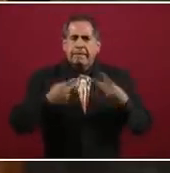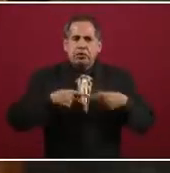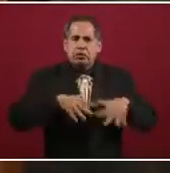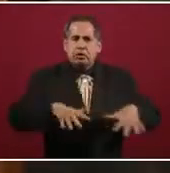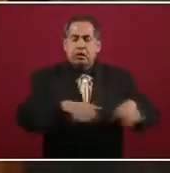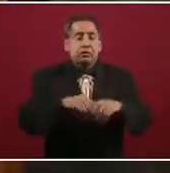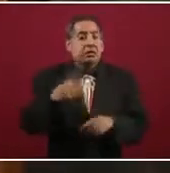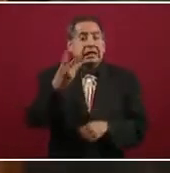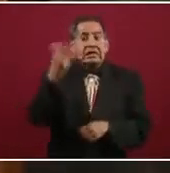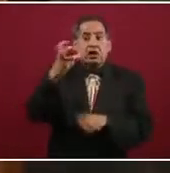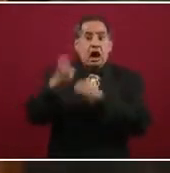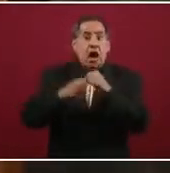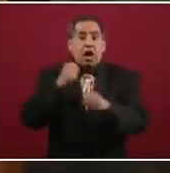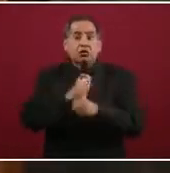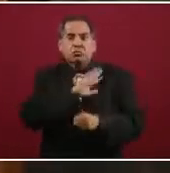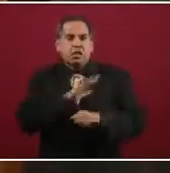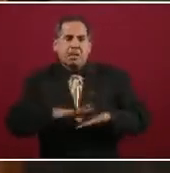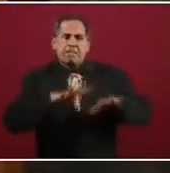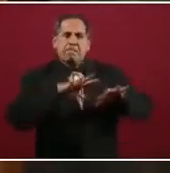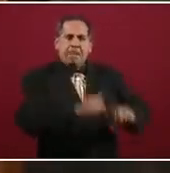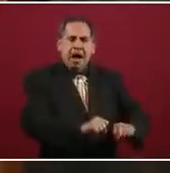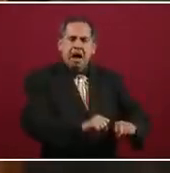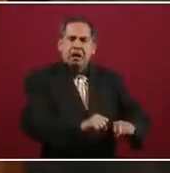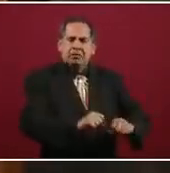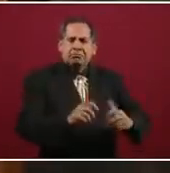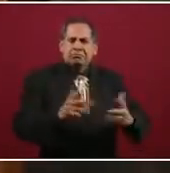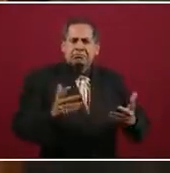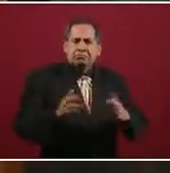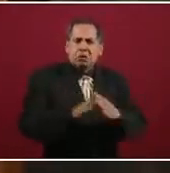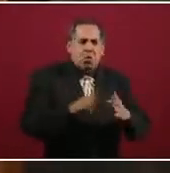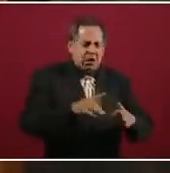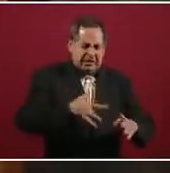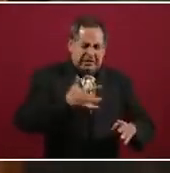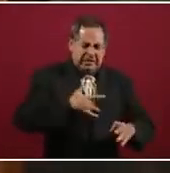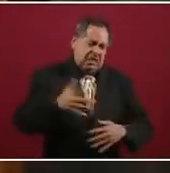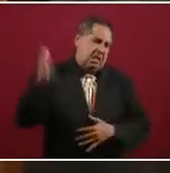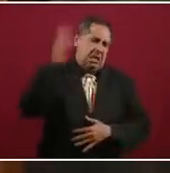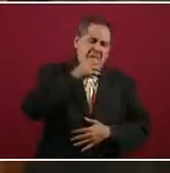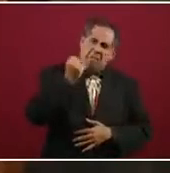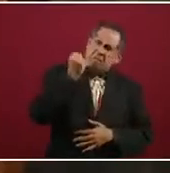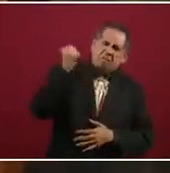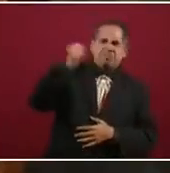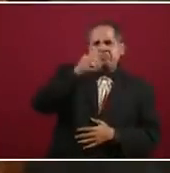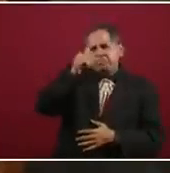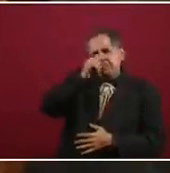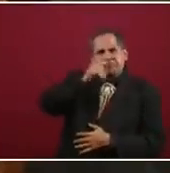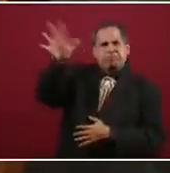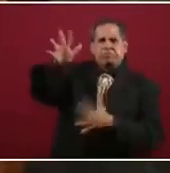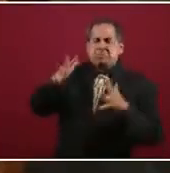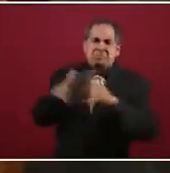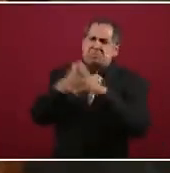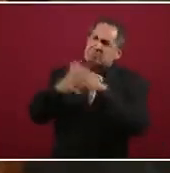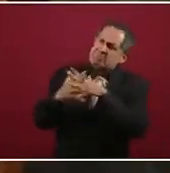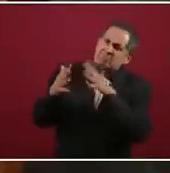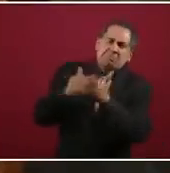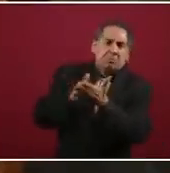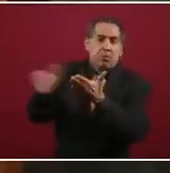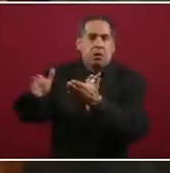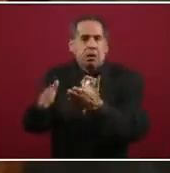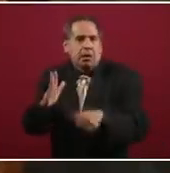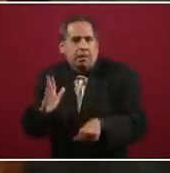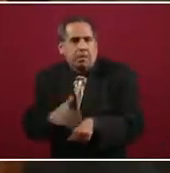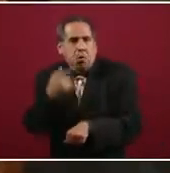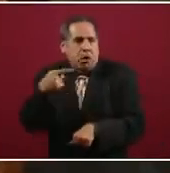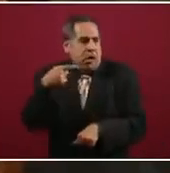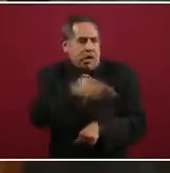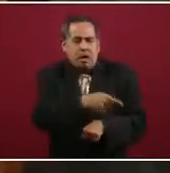300 años de colonia. Para que determine levantarse en armas, deben existir razones graves que orillan a la